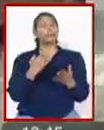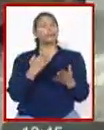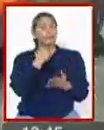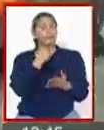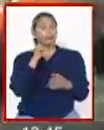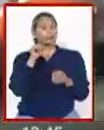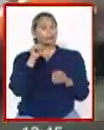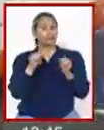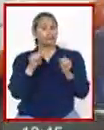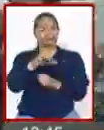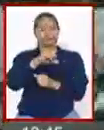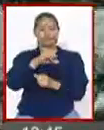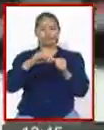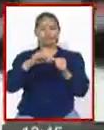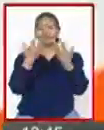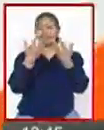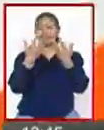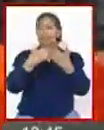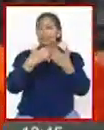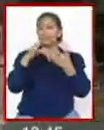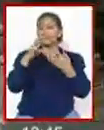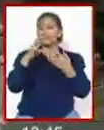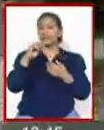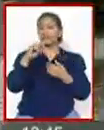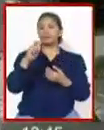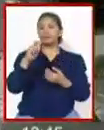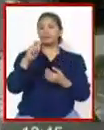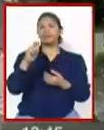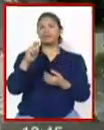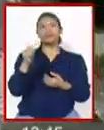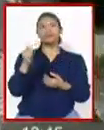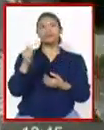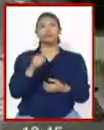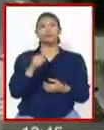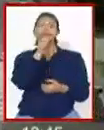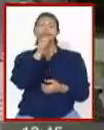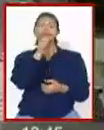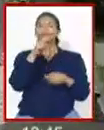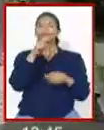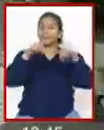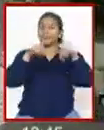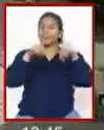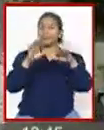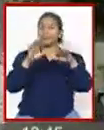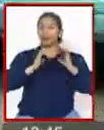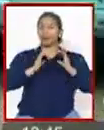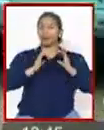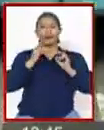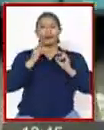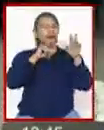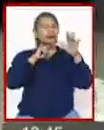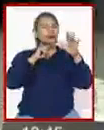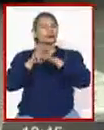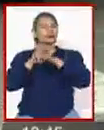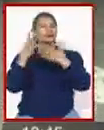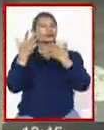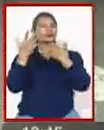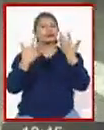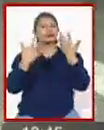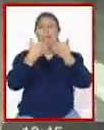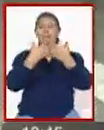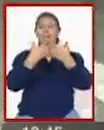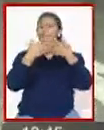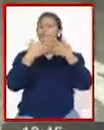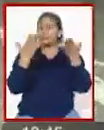una asociación mixta entre lo que es el municipio con los privados. Pero mucho va a depender de ellos con su capacidad de visión empresarial que tienen. Si